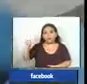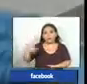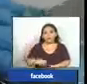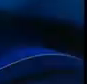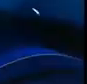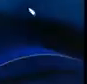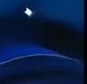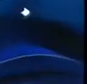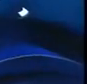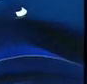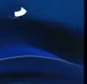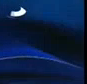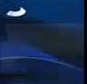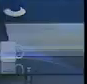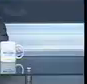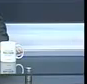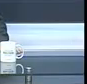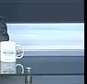Hechos.